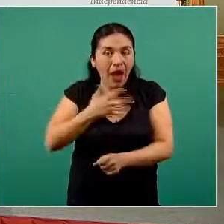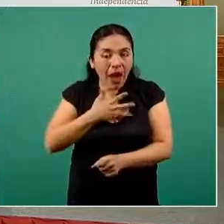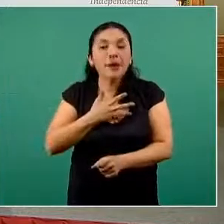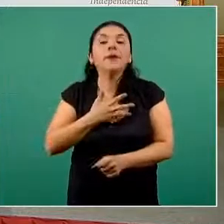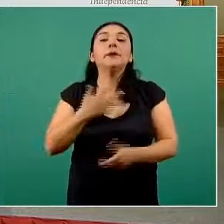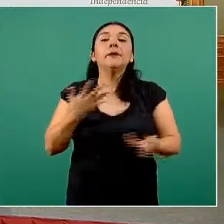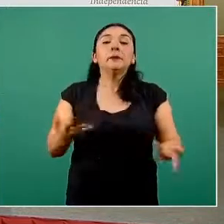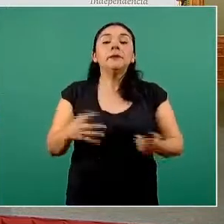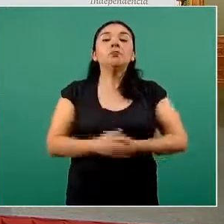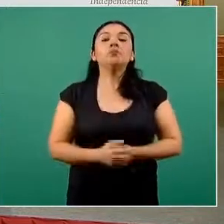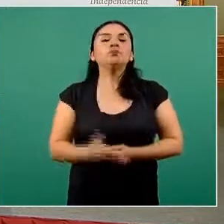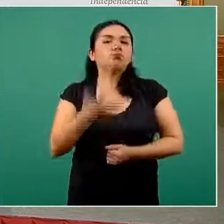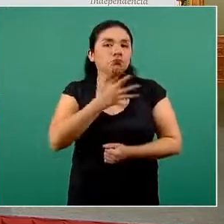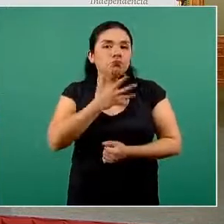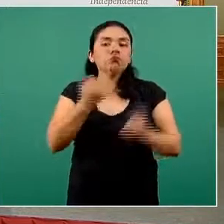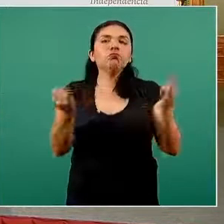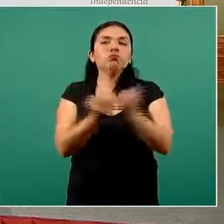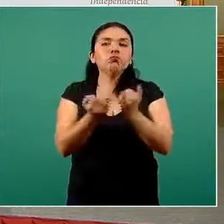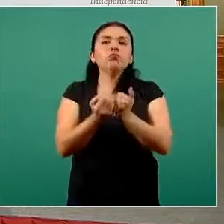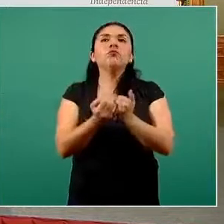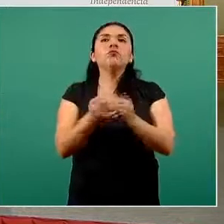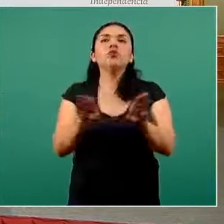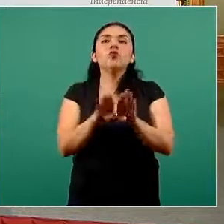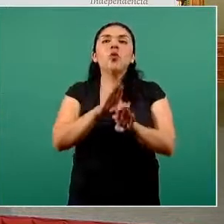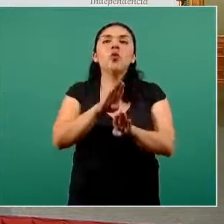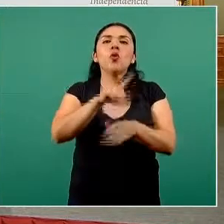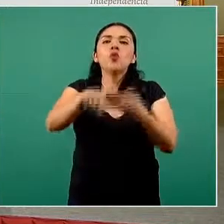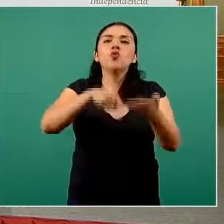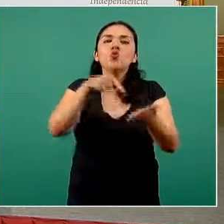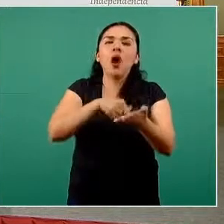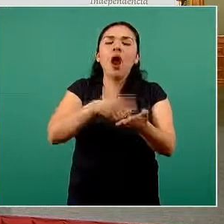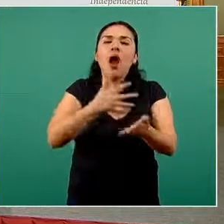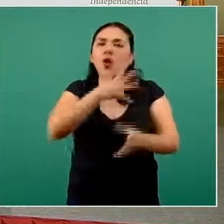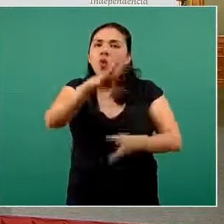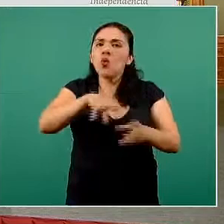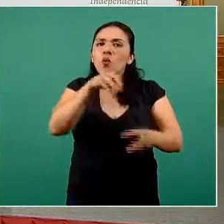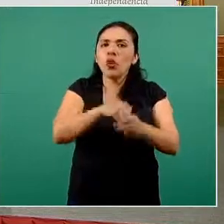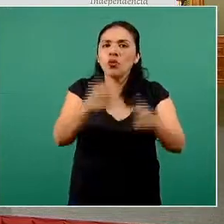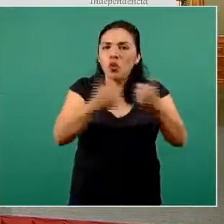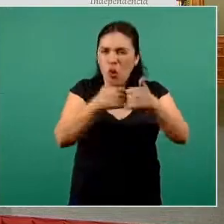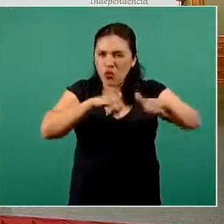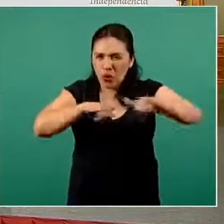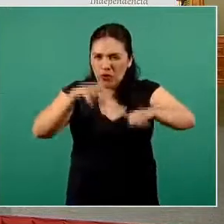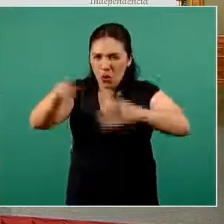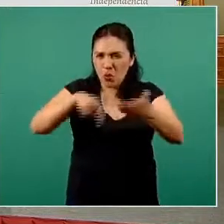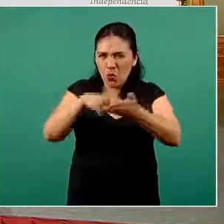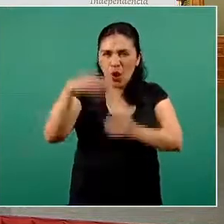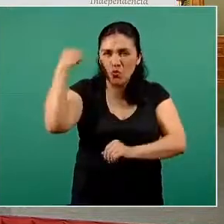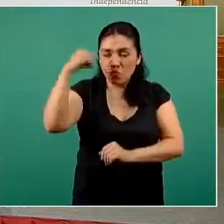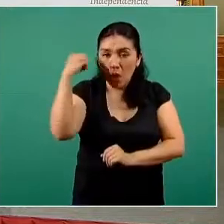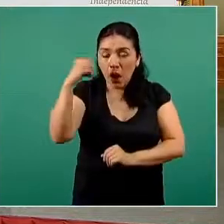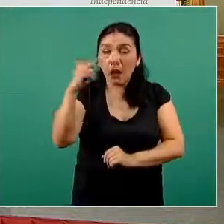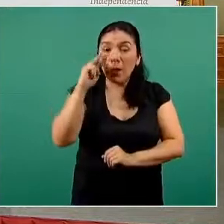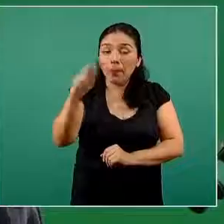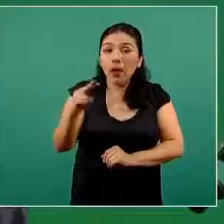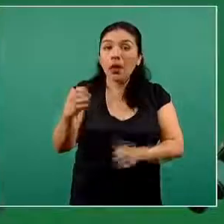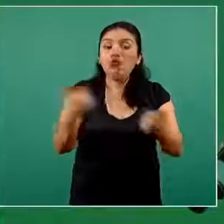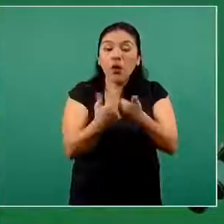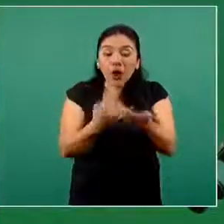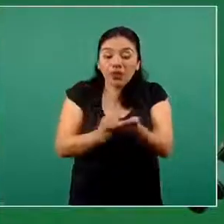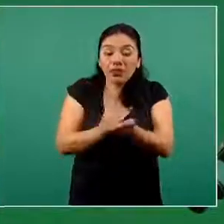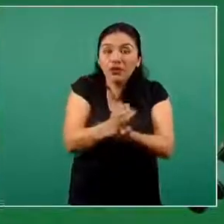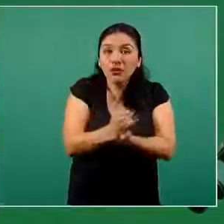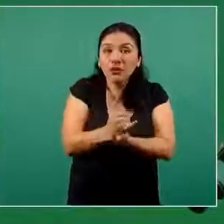y, desde luego, existen espacios completos de la geografía de Oaxaca en donde las